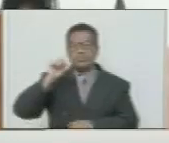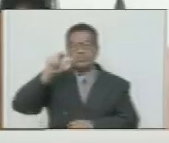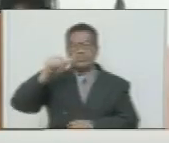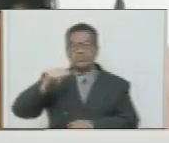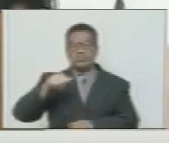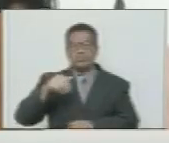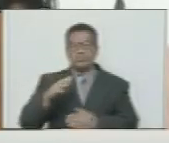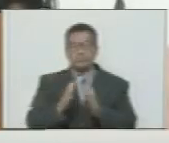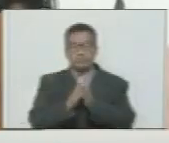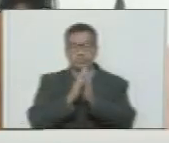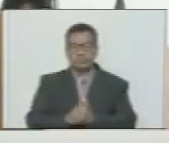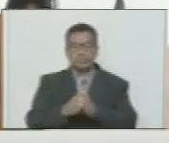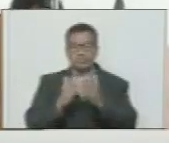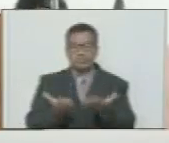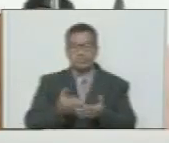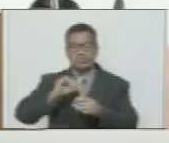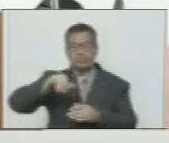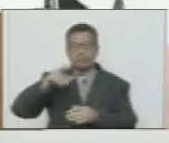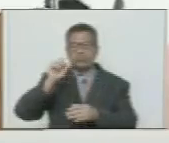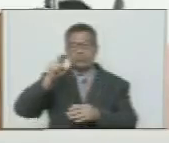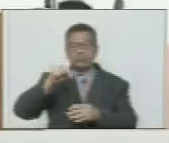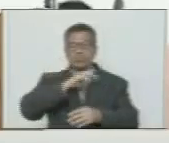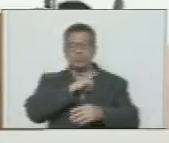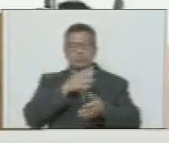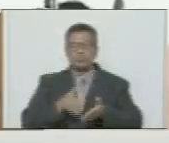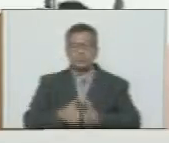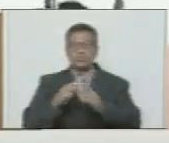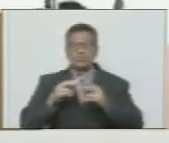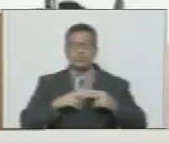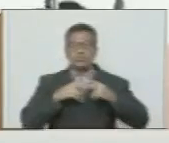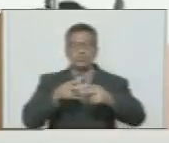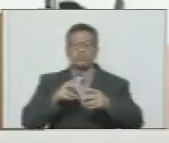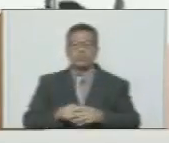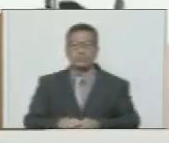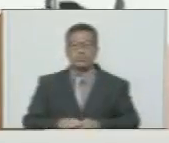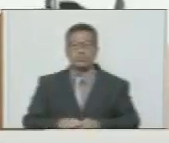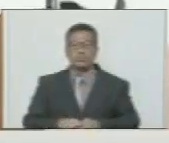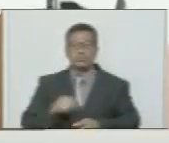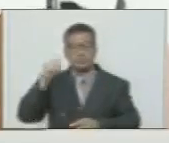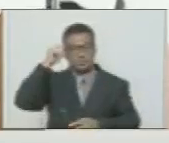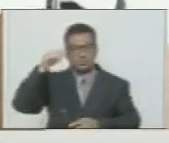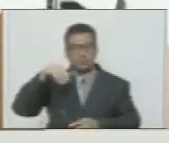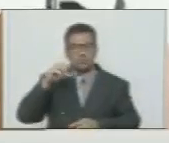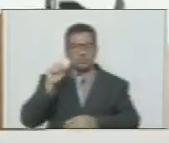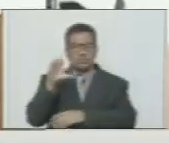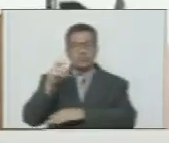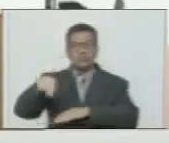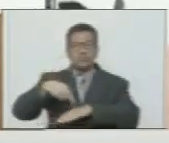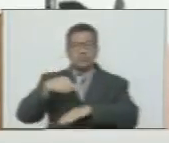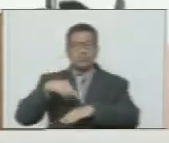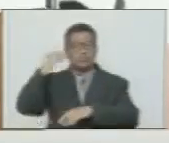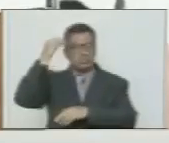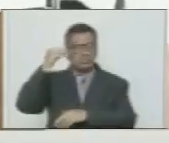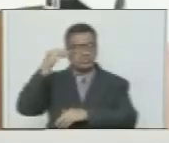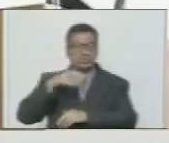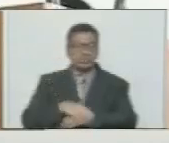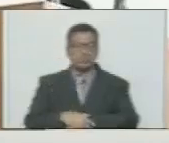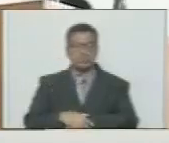Ian en la Biblia sería Juan, hijo de la fuerza y la virtud. Hoy este Parlamento someterá